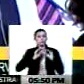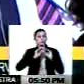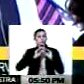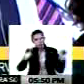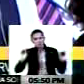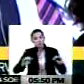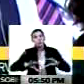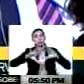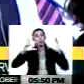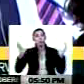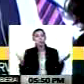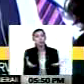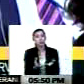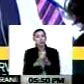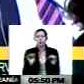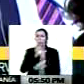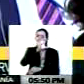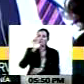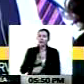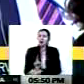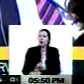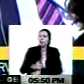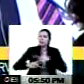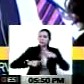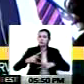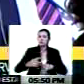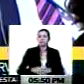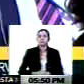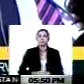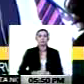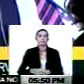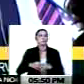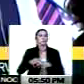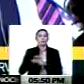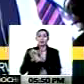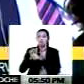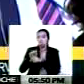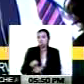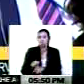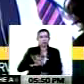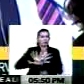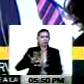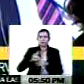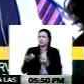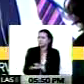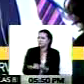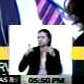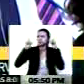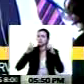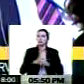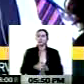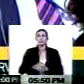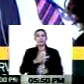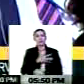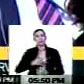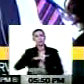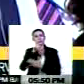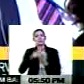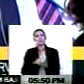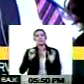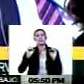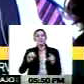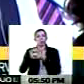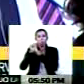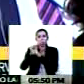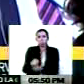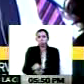comunidad internacional a acelerar los procesos de descolonización a fin de alcanzar la completa eliminación del